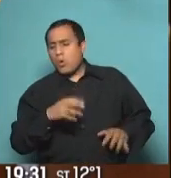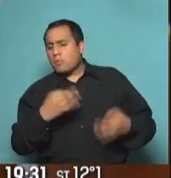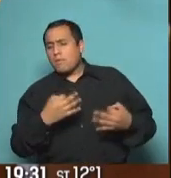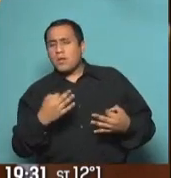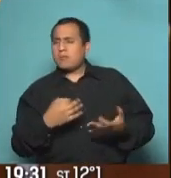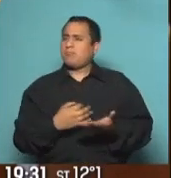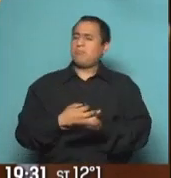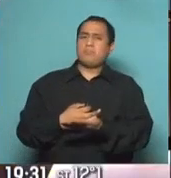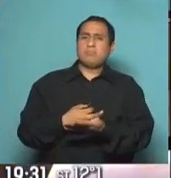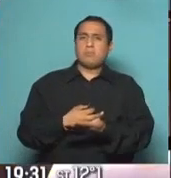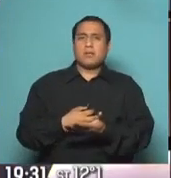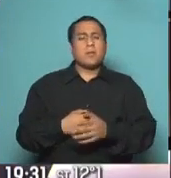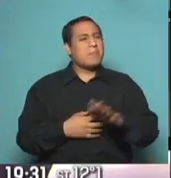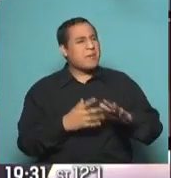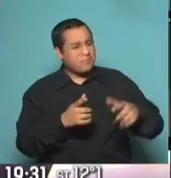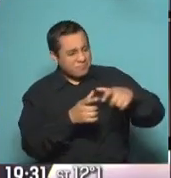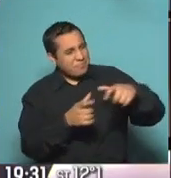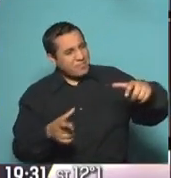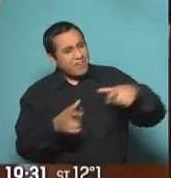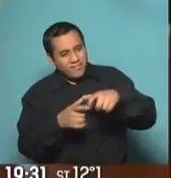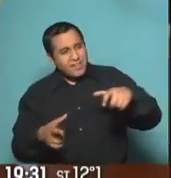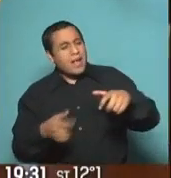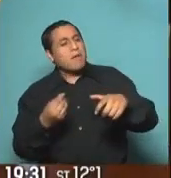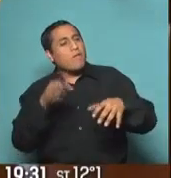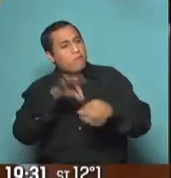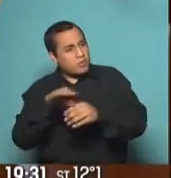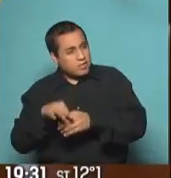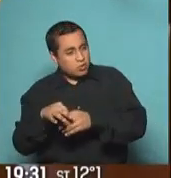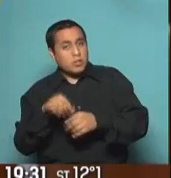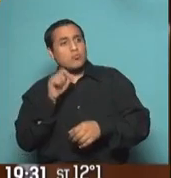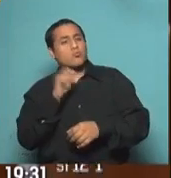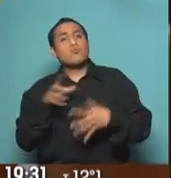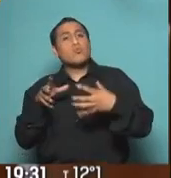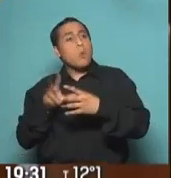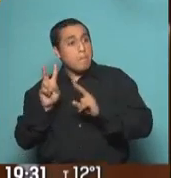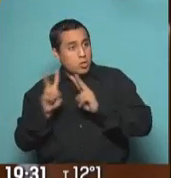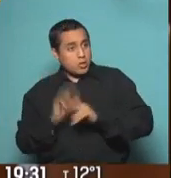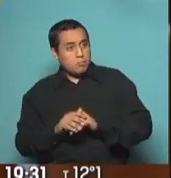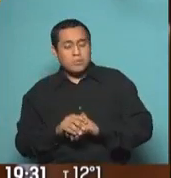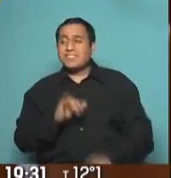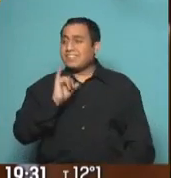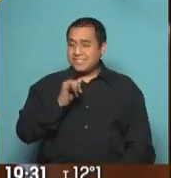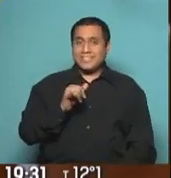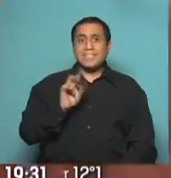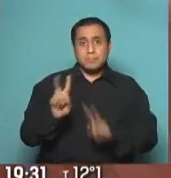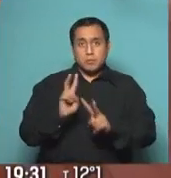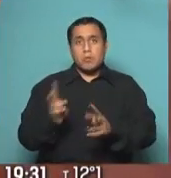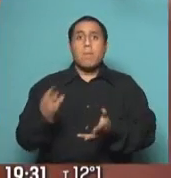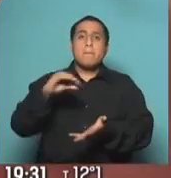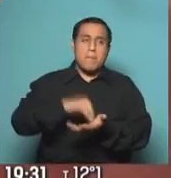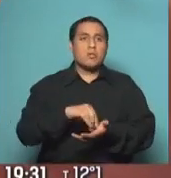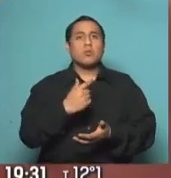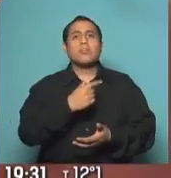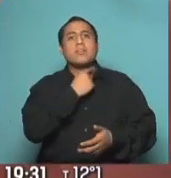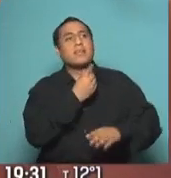y llevan dos boletas del peronismo van una boleta del peronismo con él con los candidatos a presidente y vicepresidente